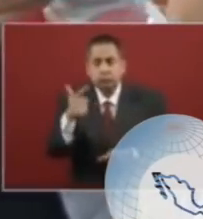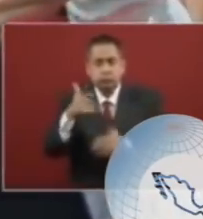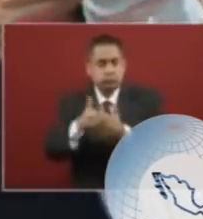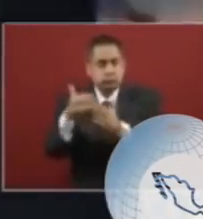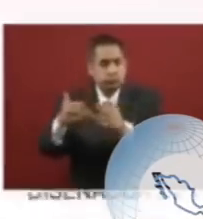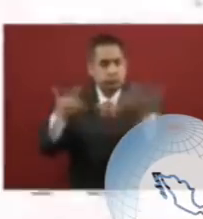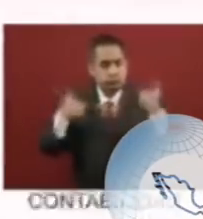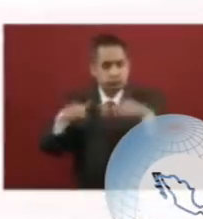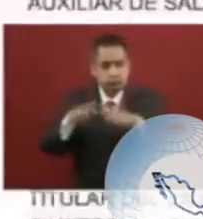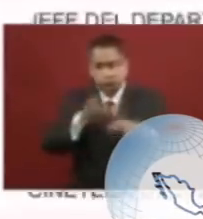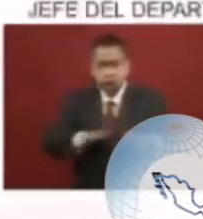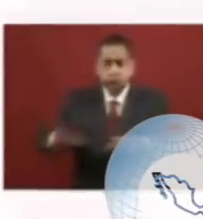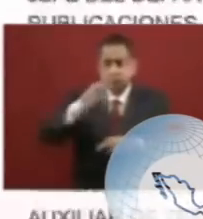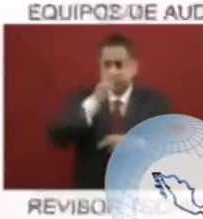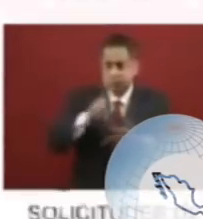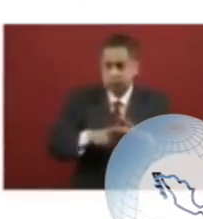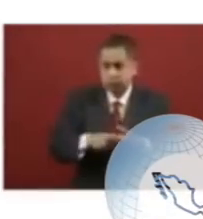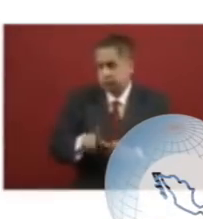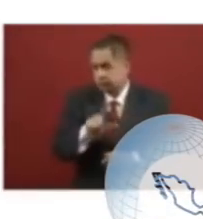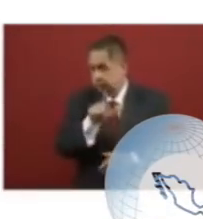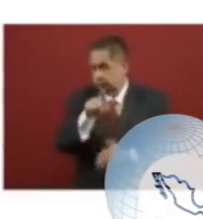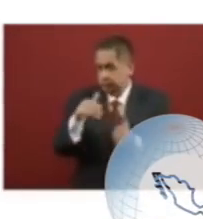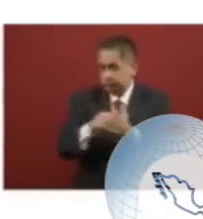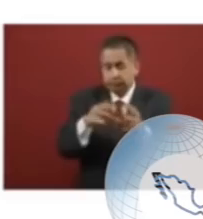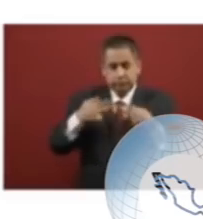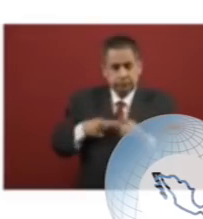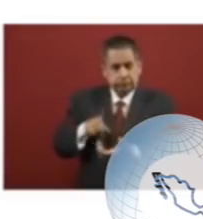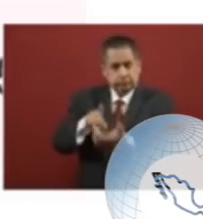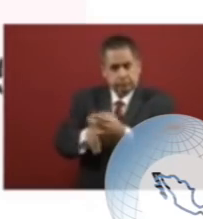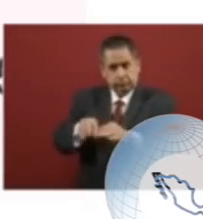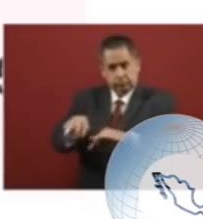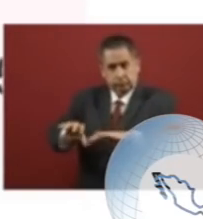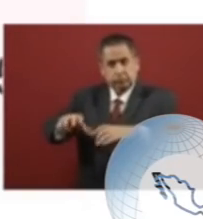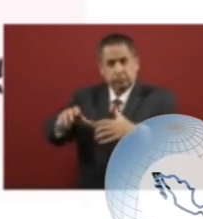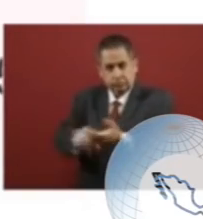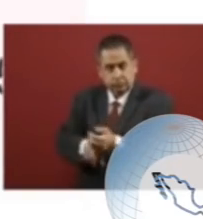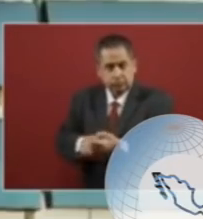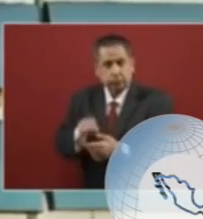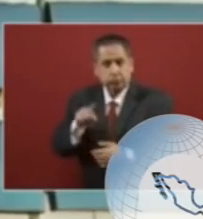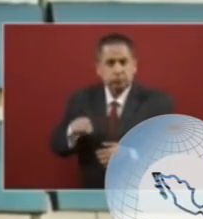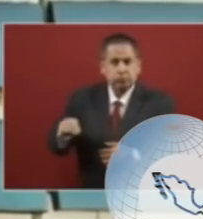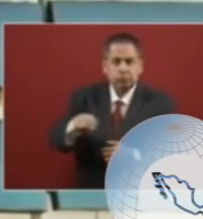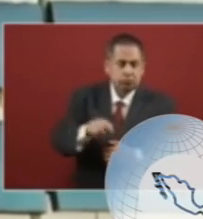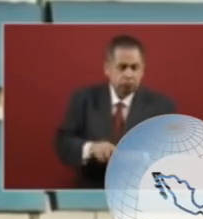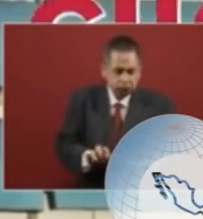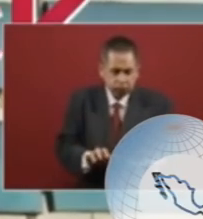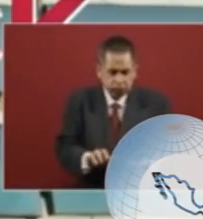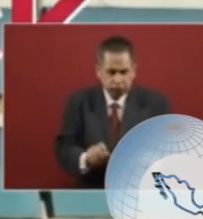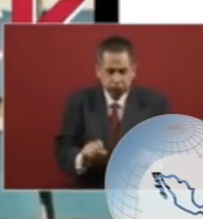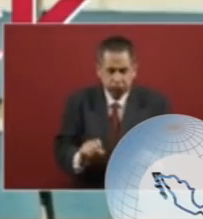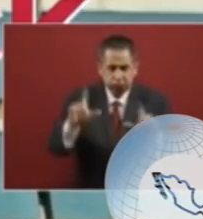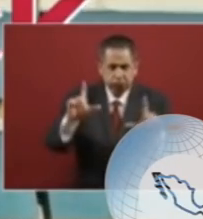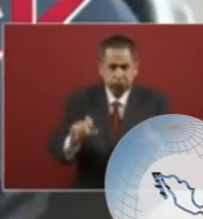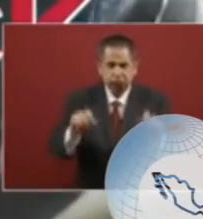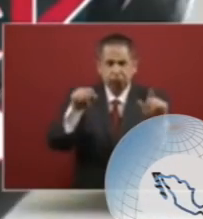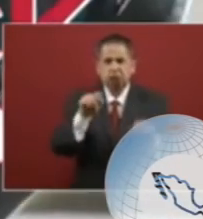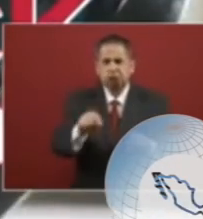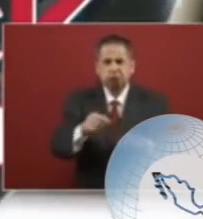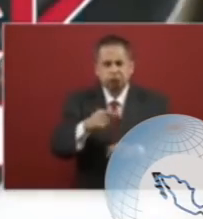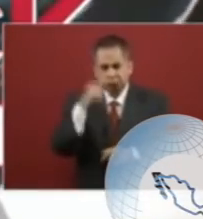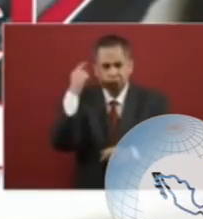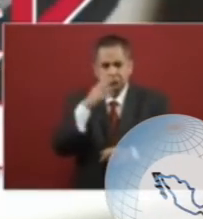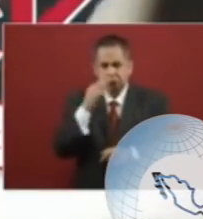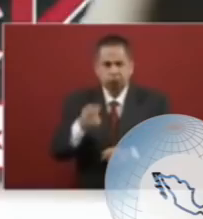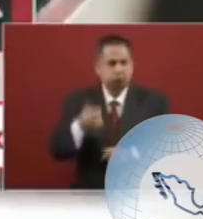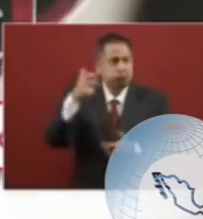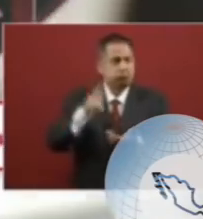del país, 17 mil servidores de la Nación que realizan los censos del bienestar. La ciudadanía podrá en un clic conocer